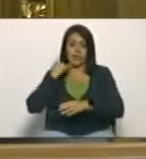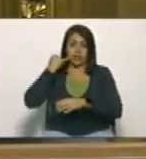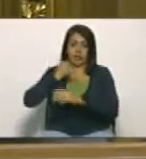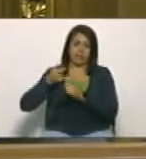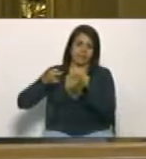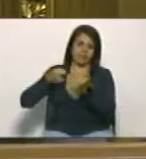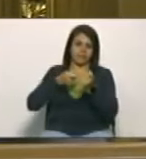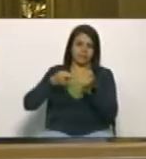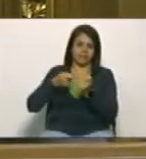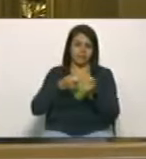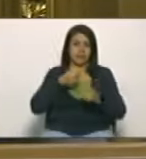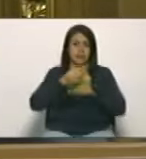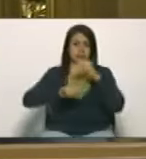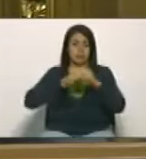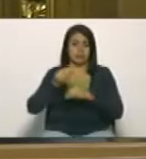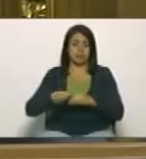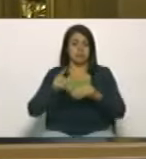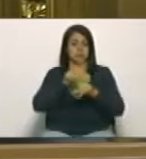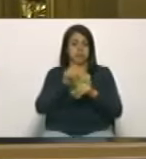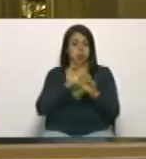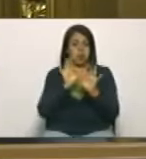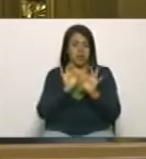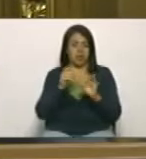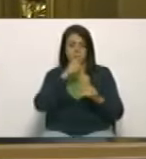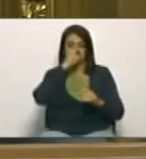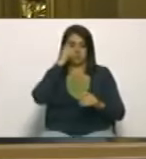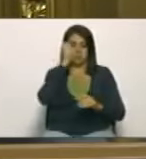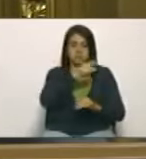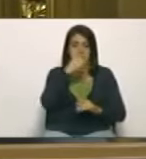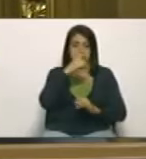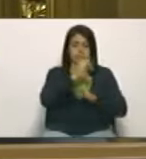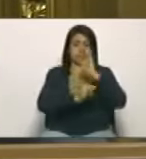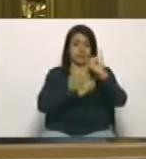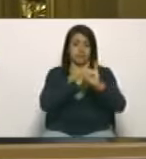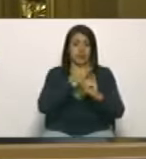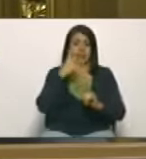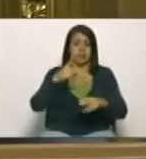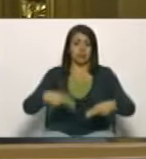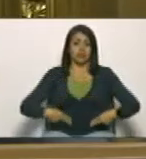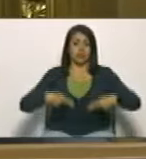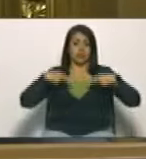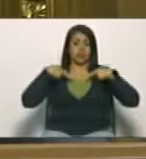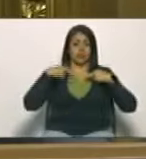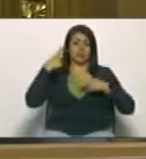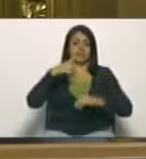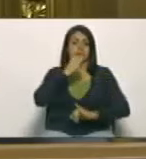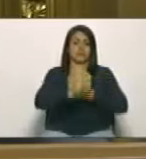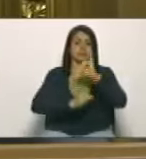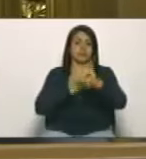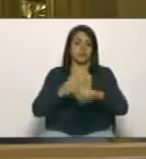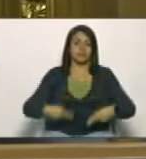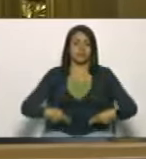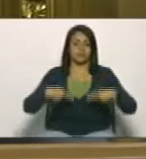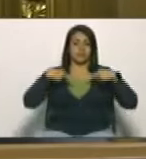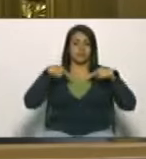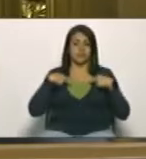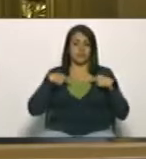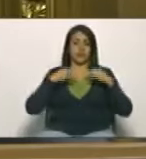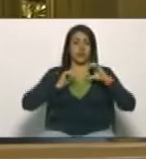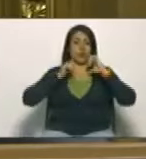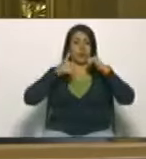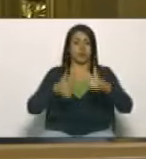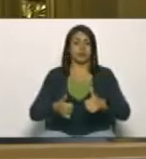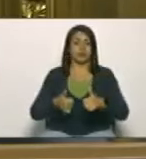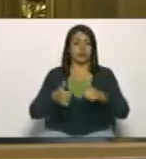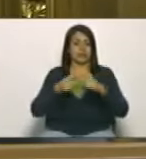Israel, que en plena inobservancia y desprecio del derecho internacional de los derechos humanos y del derecho internacional humanitario, emprendieron